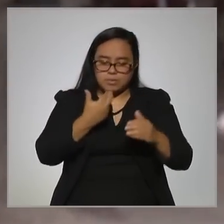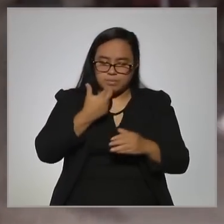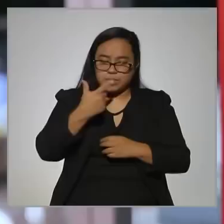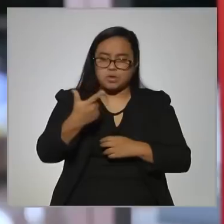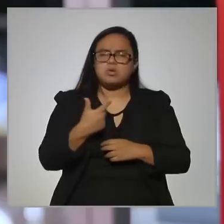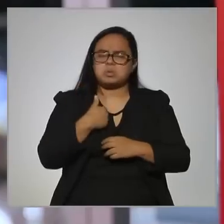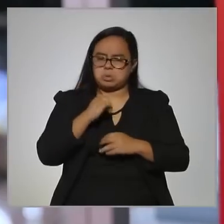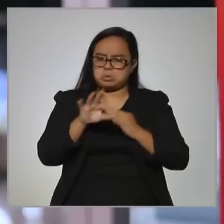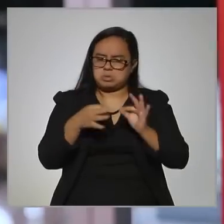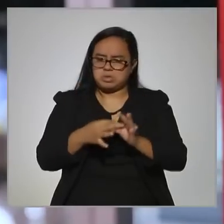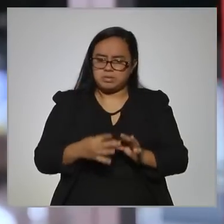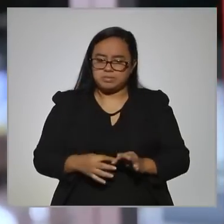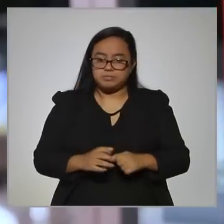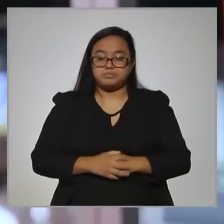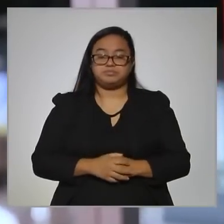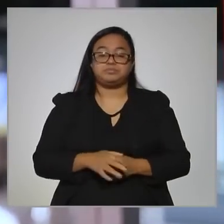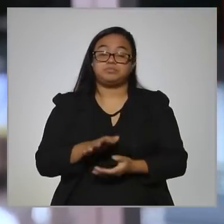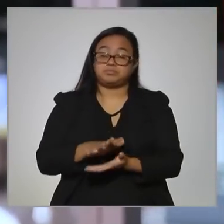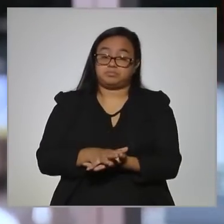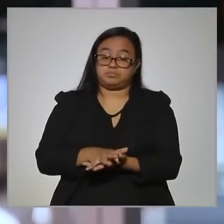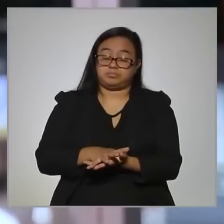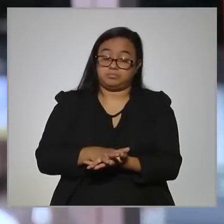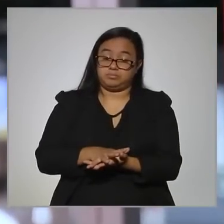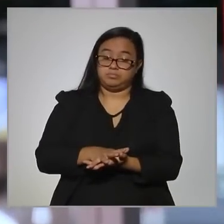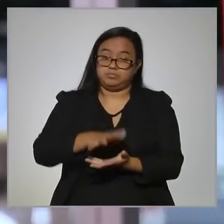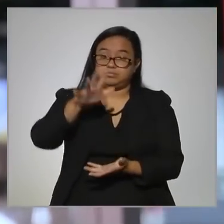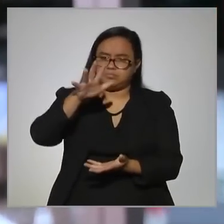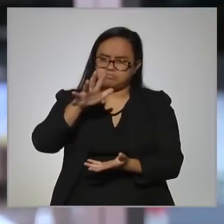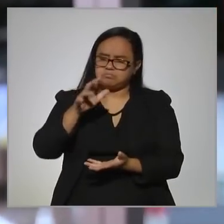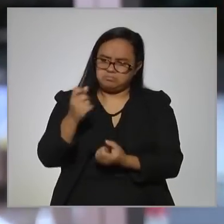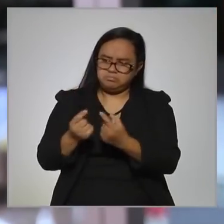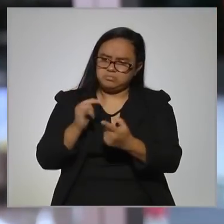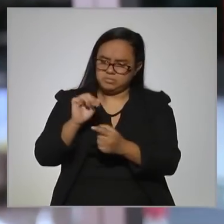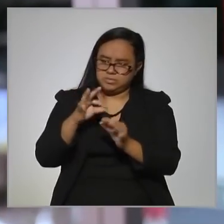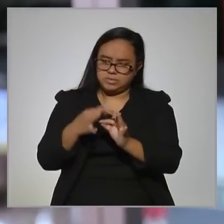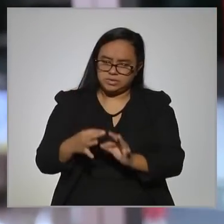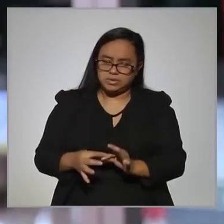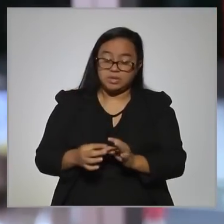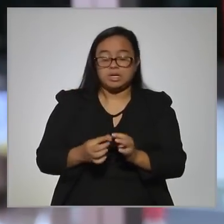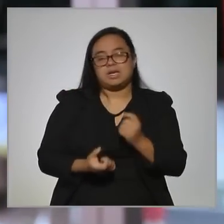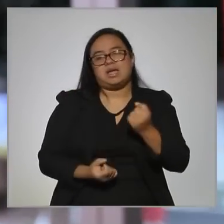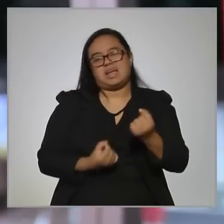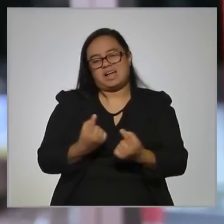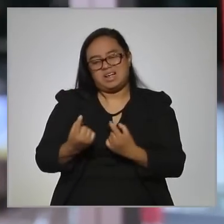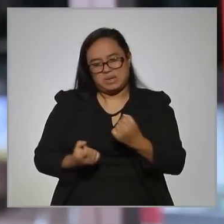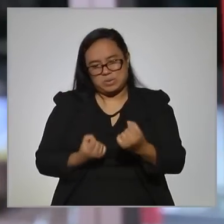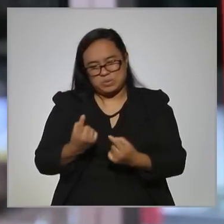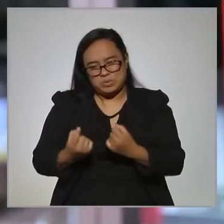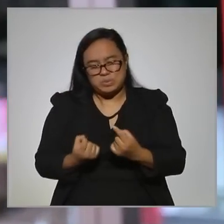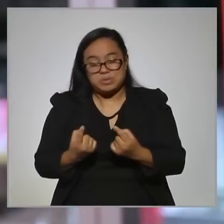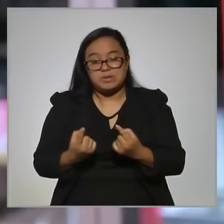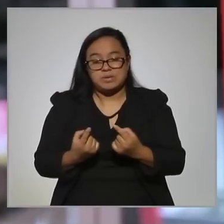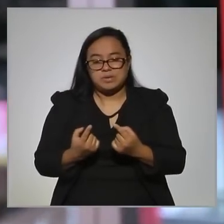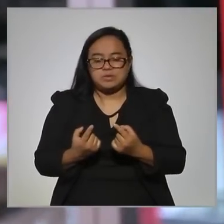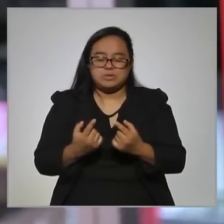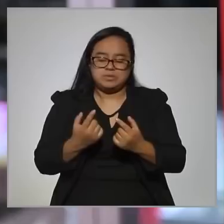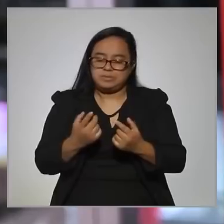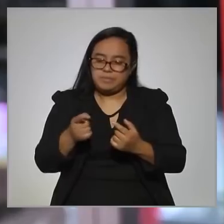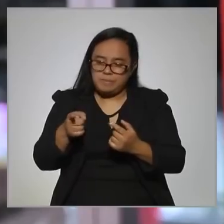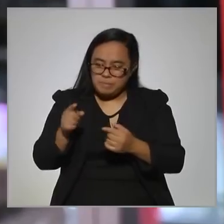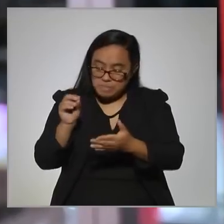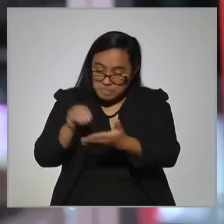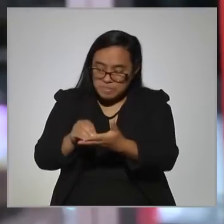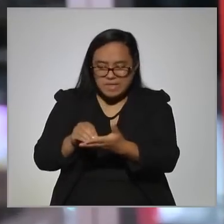que lo he logrado. En su mayoría sí se cumplieron, otras fueron cambiando